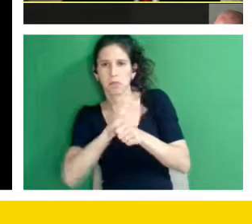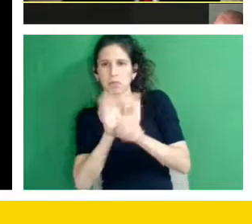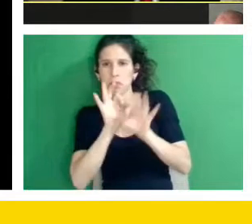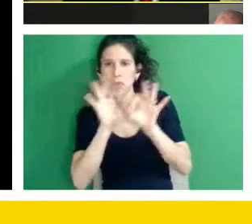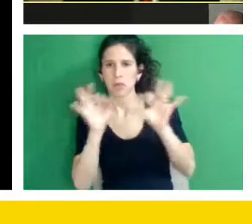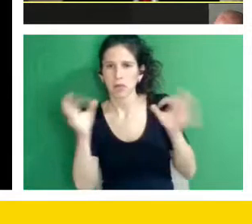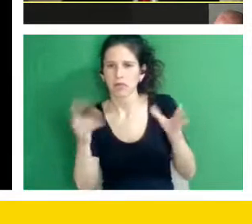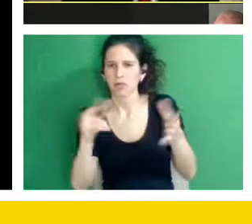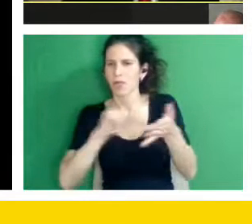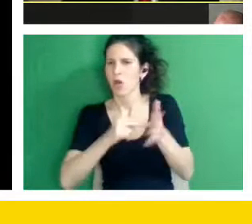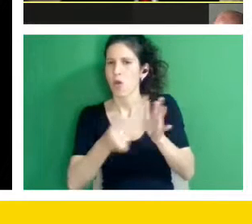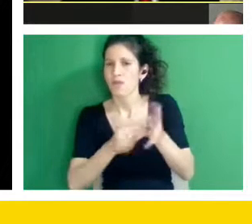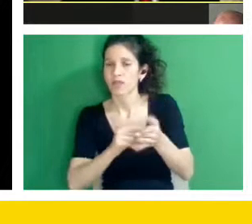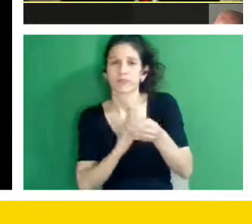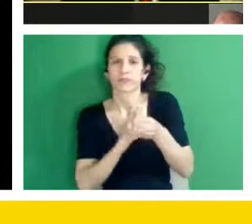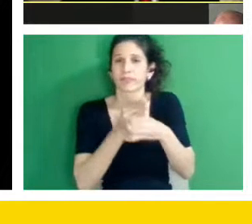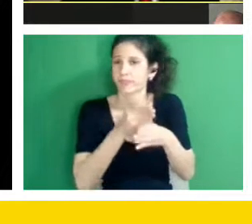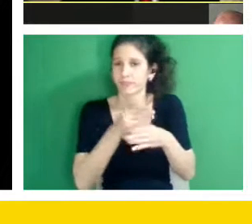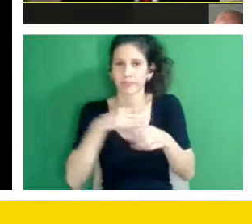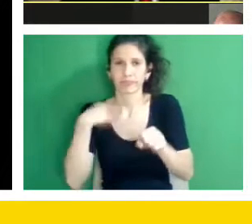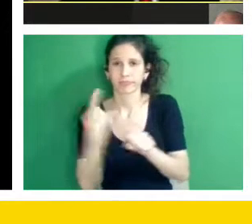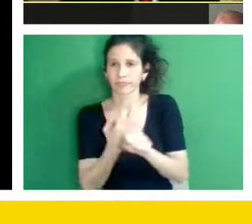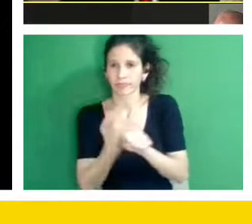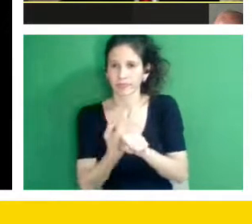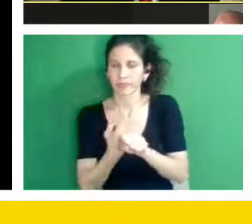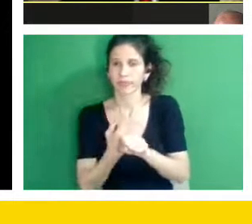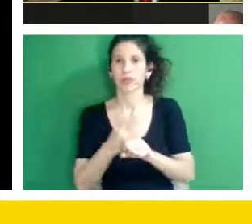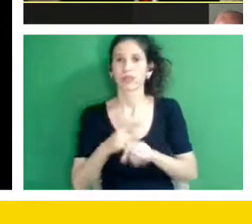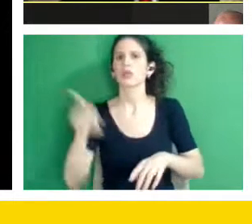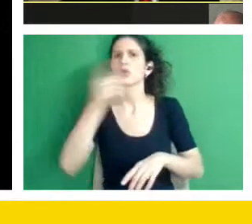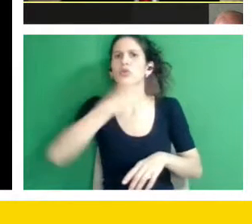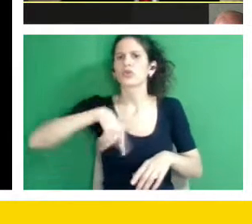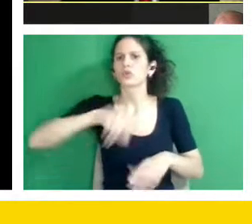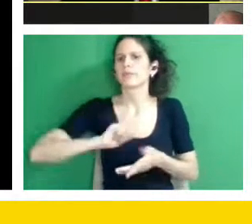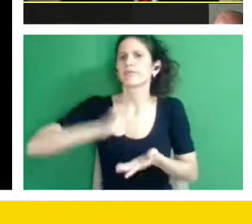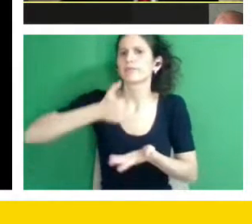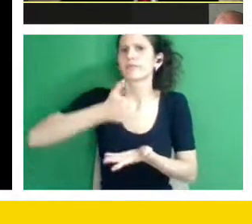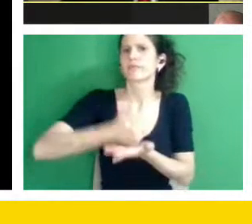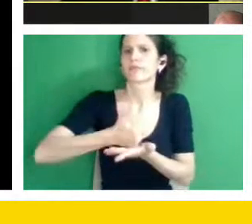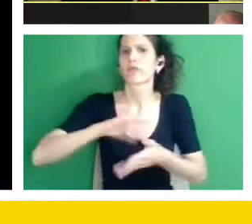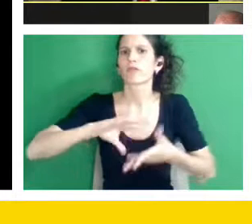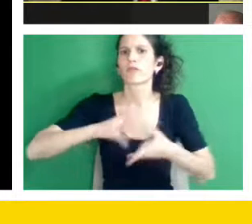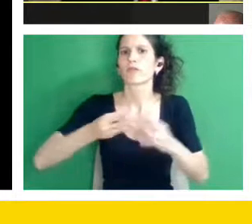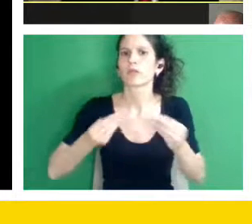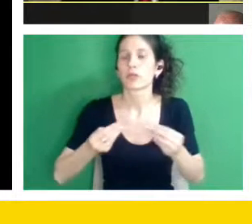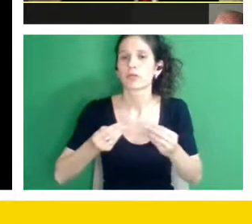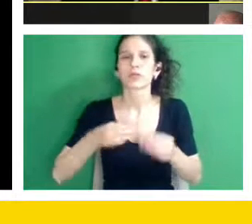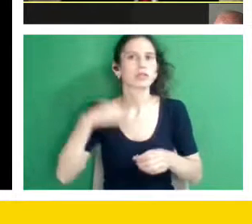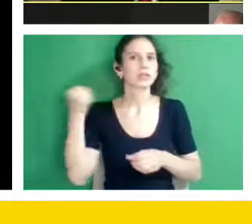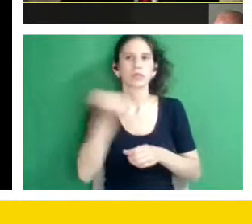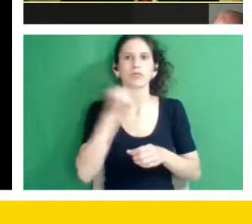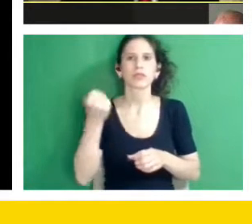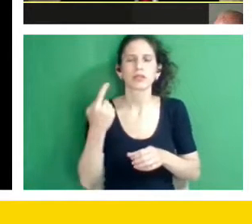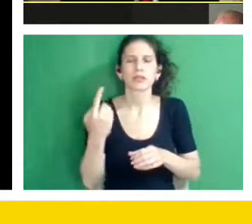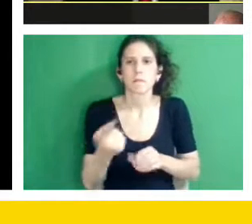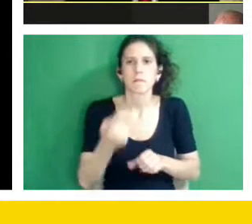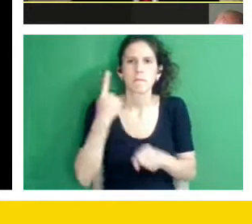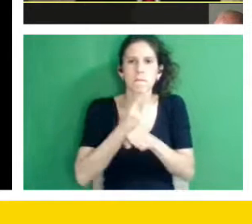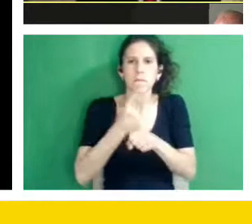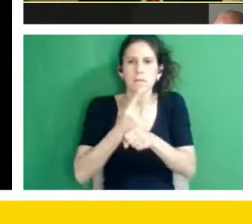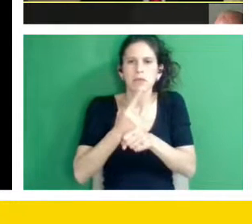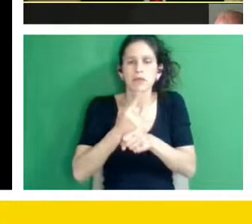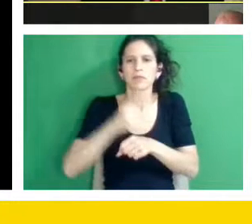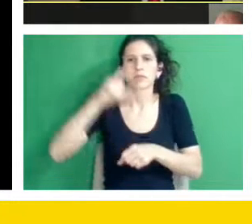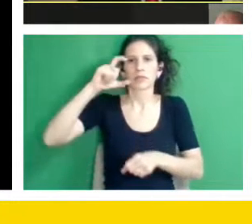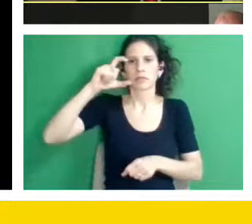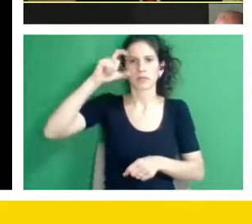Y la solución para hacernos visibles comienza por un censo con preguntas adecuadas que nos indique